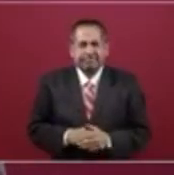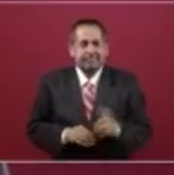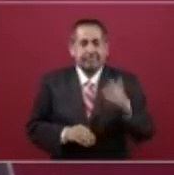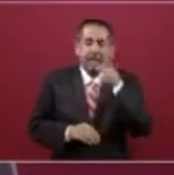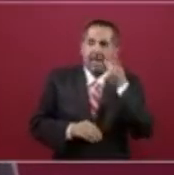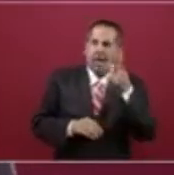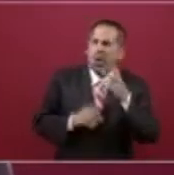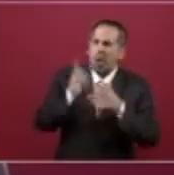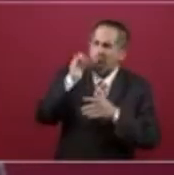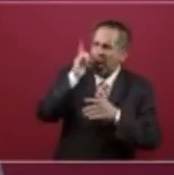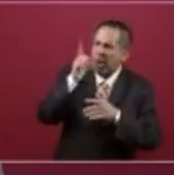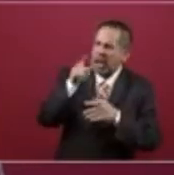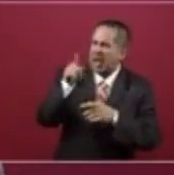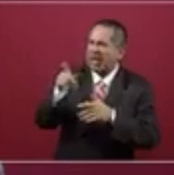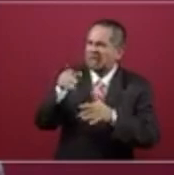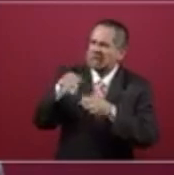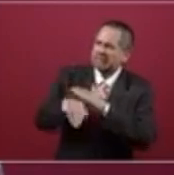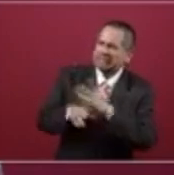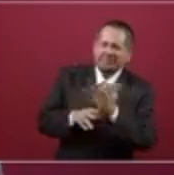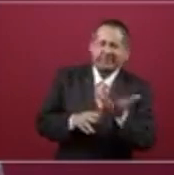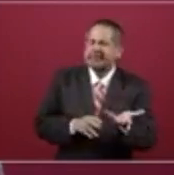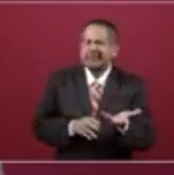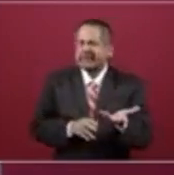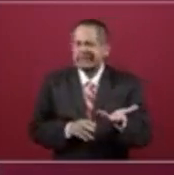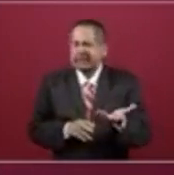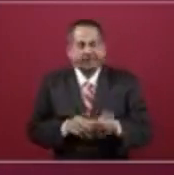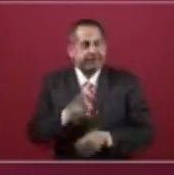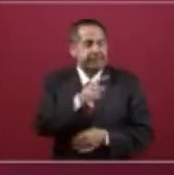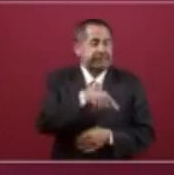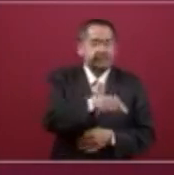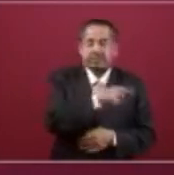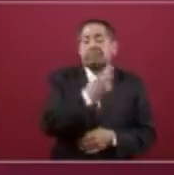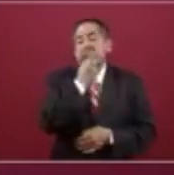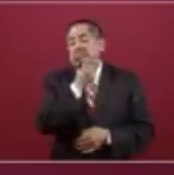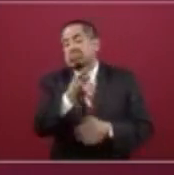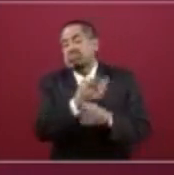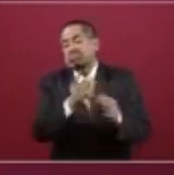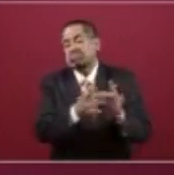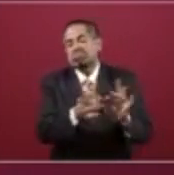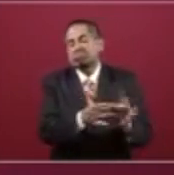apostando a la especulación, diciendo de que